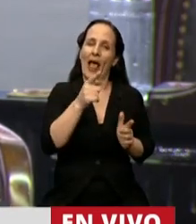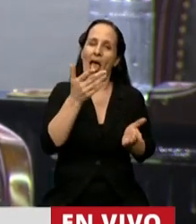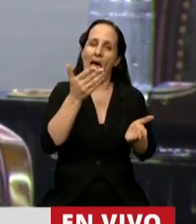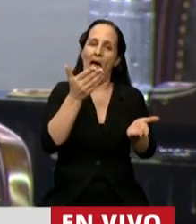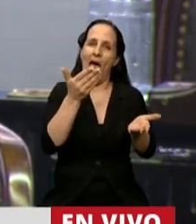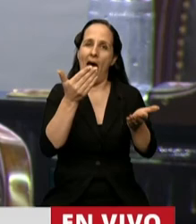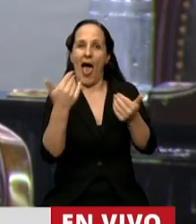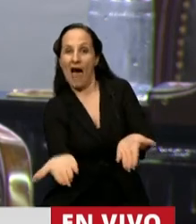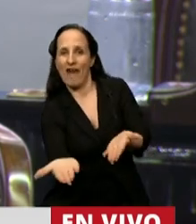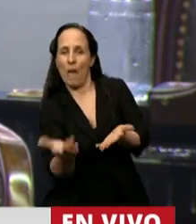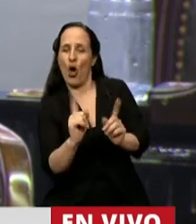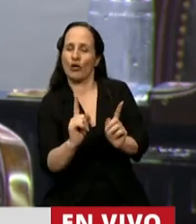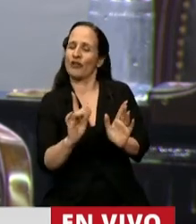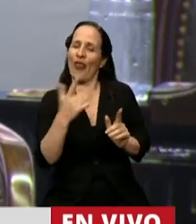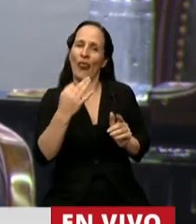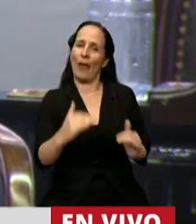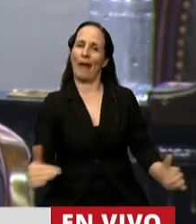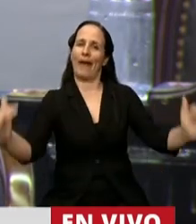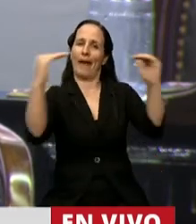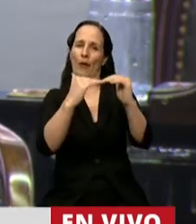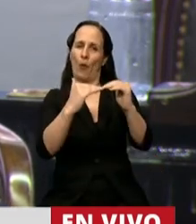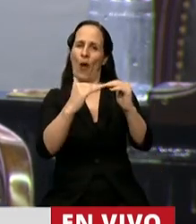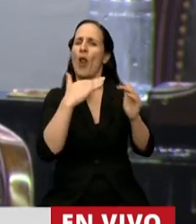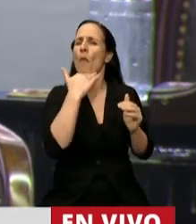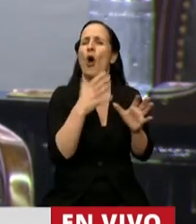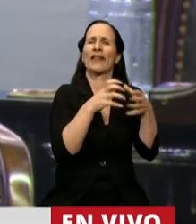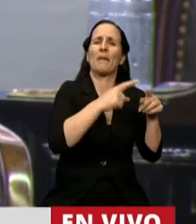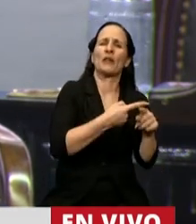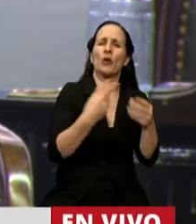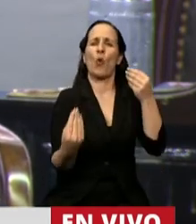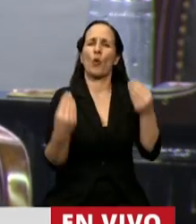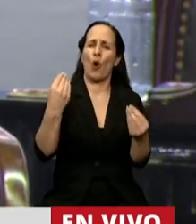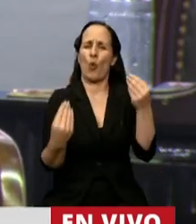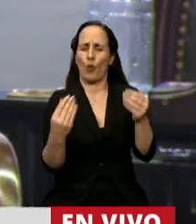cancha y la ejerza con ecuanimidad, sea que hablen opositores o sea que hablen